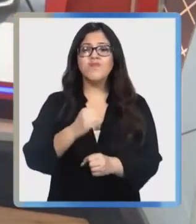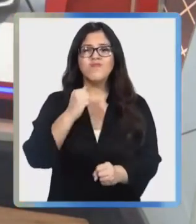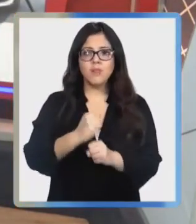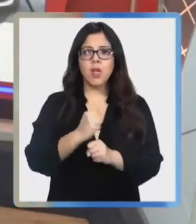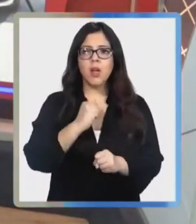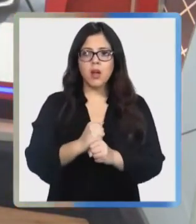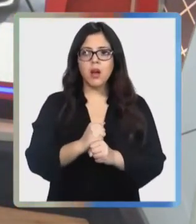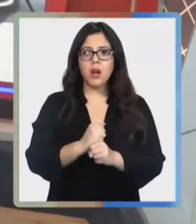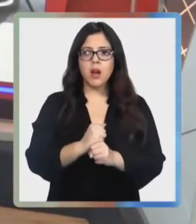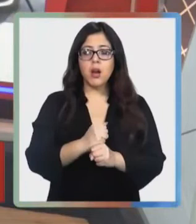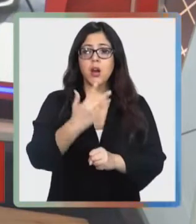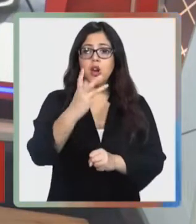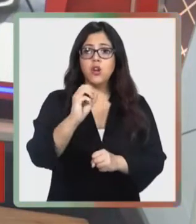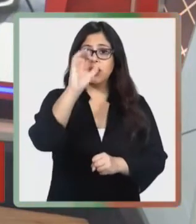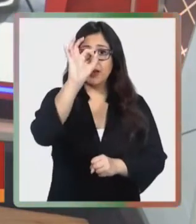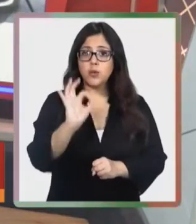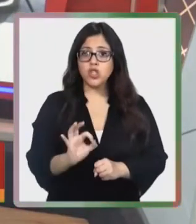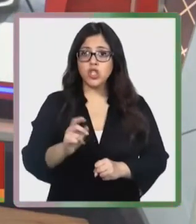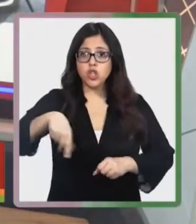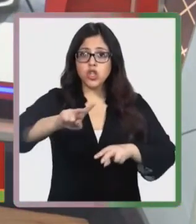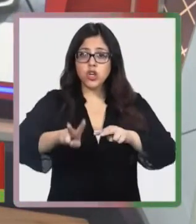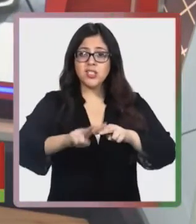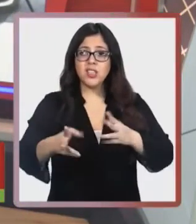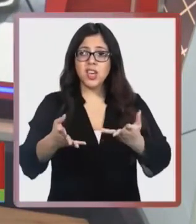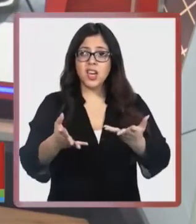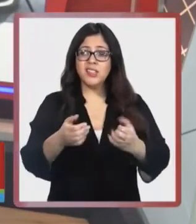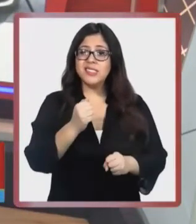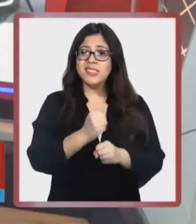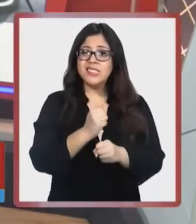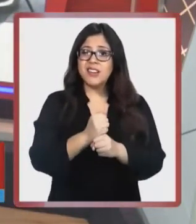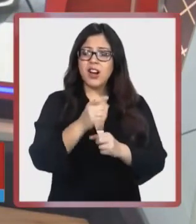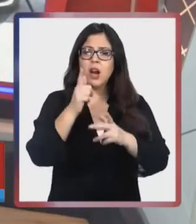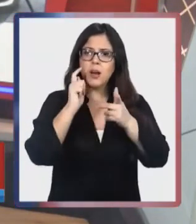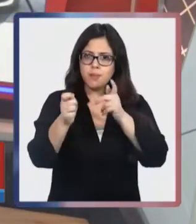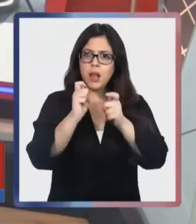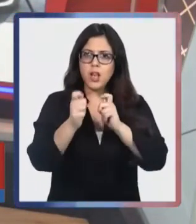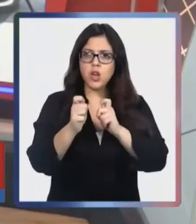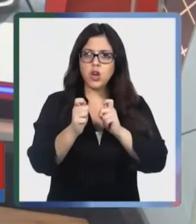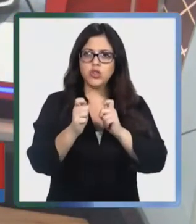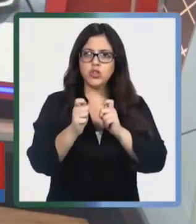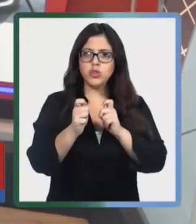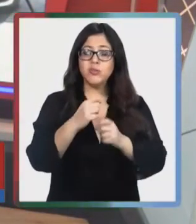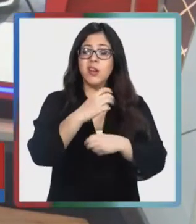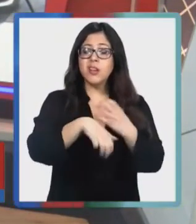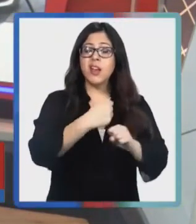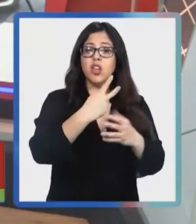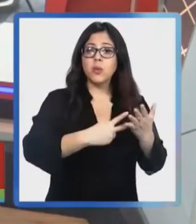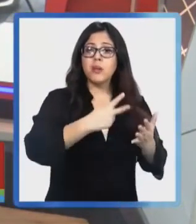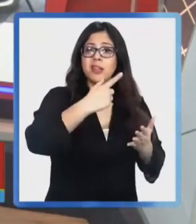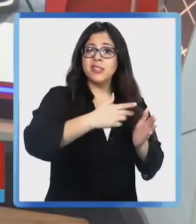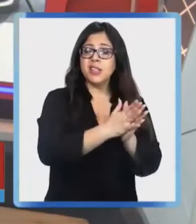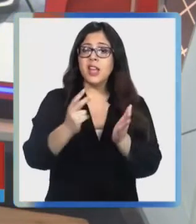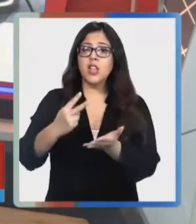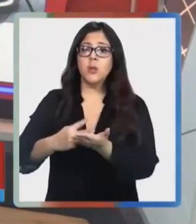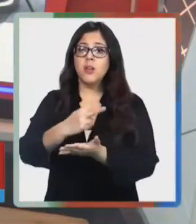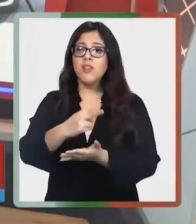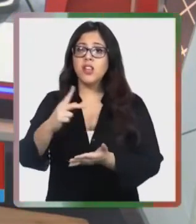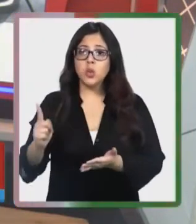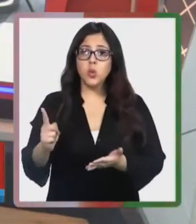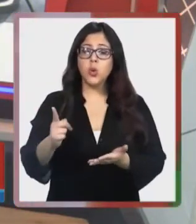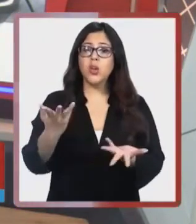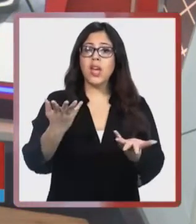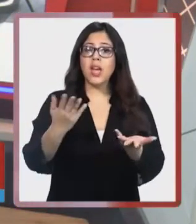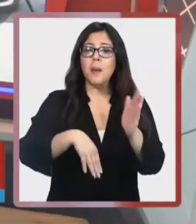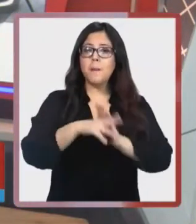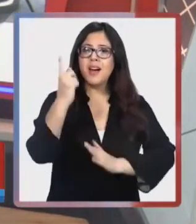trabajan el 90% realiza labores consideradas peligrosas entre 2017 y 2021